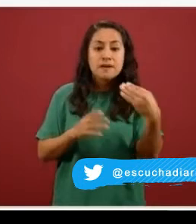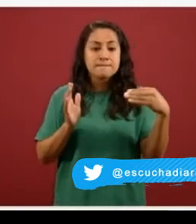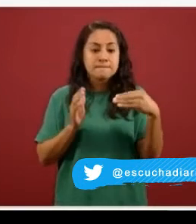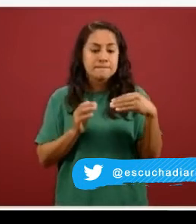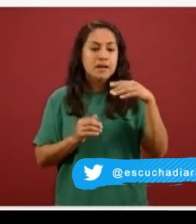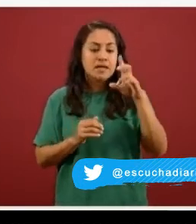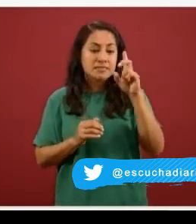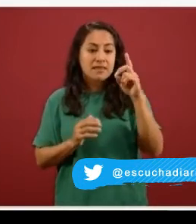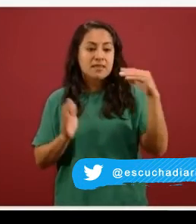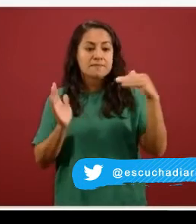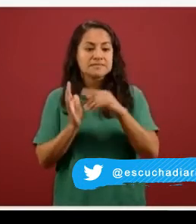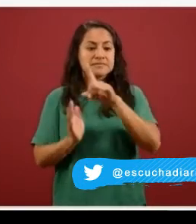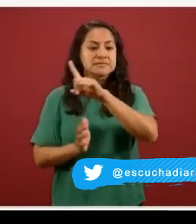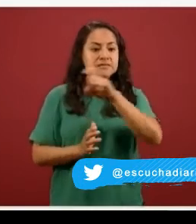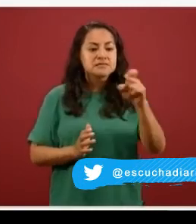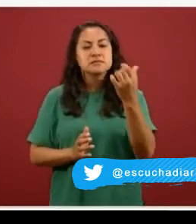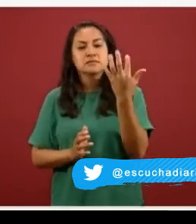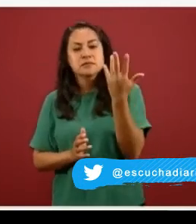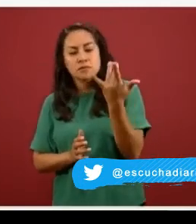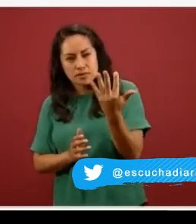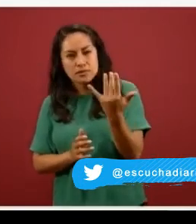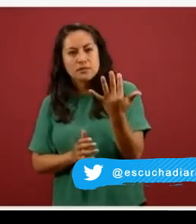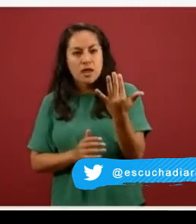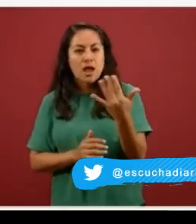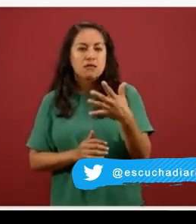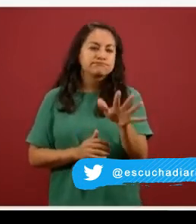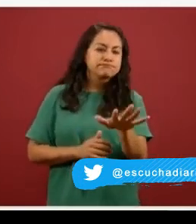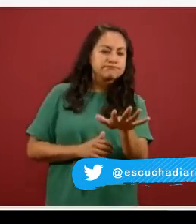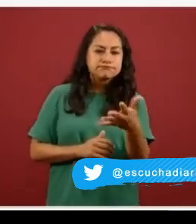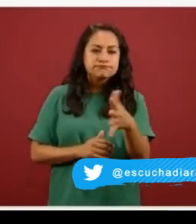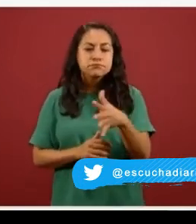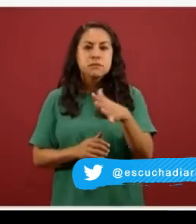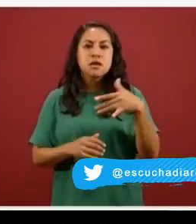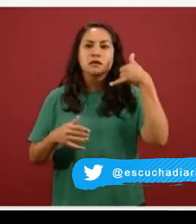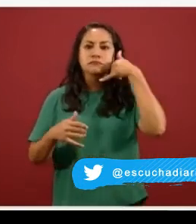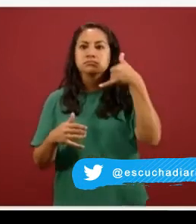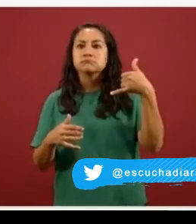30,150, 30,149 personas han reportado que tienen síntomas